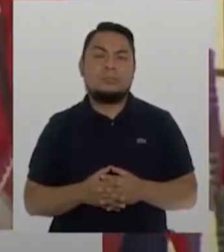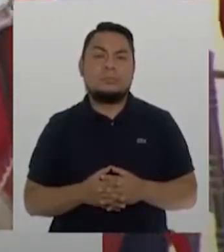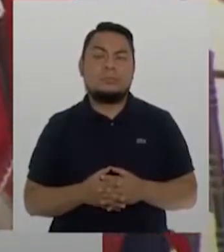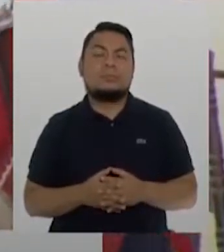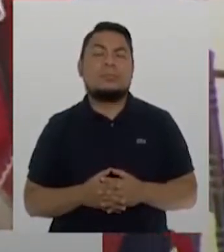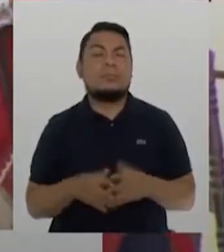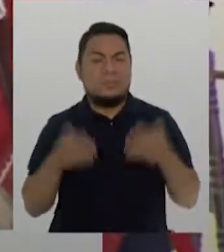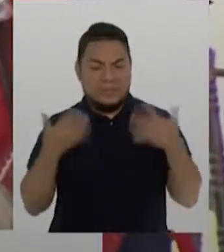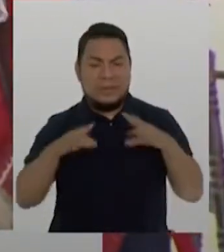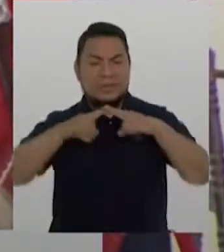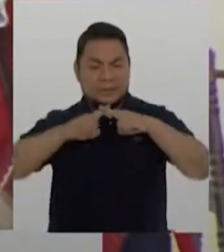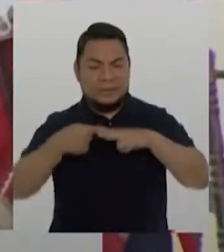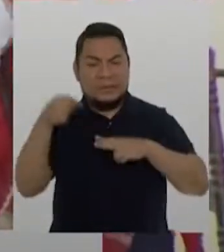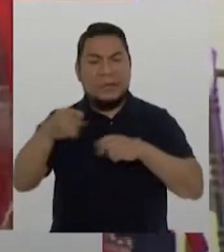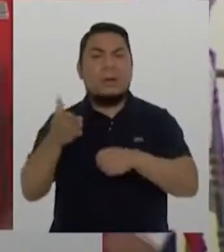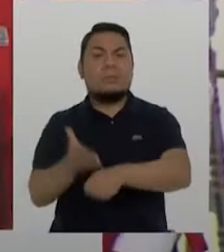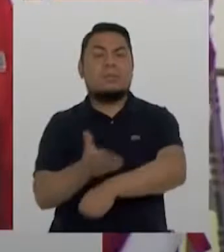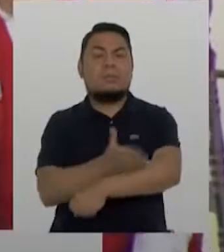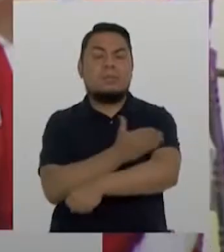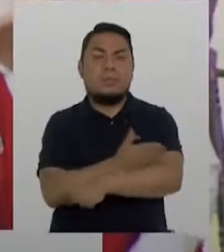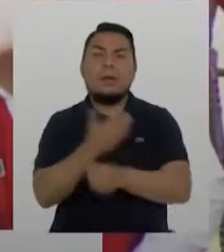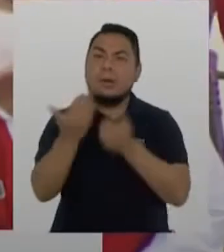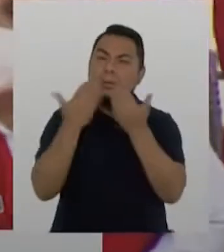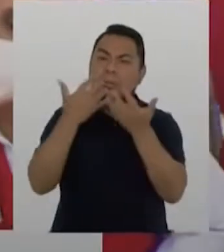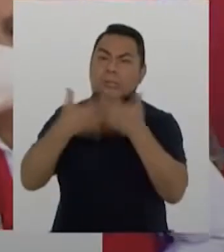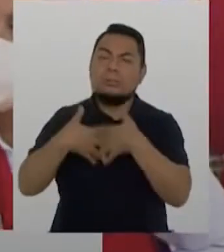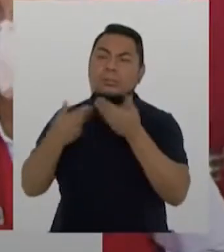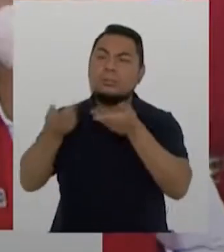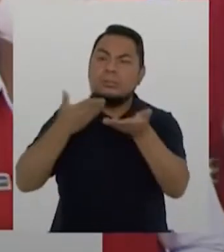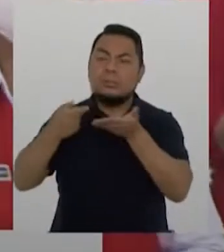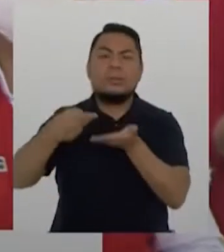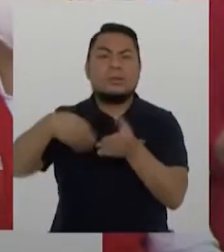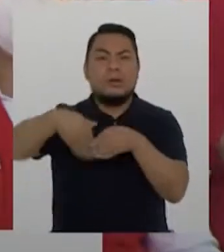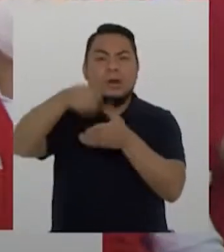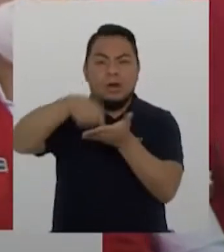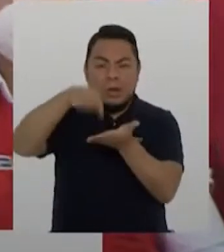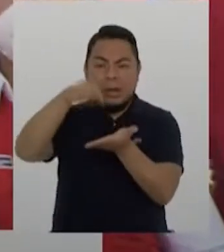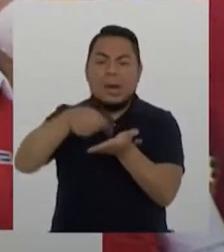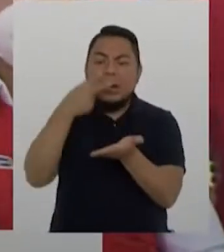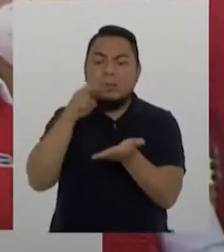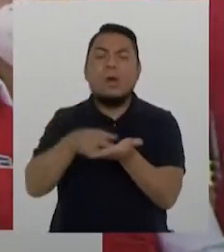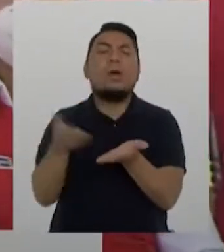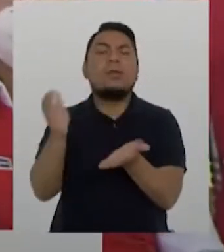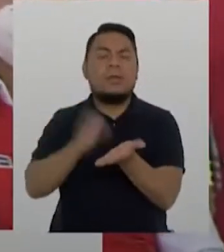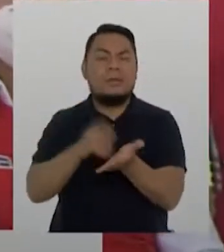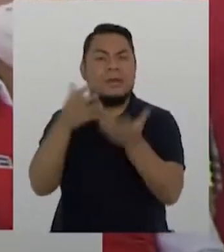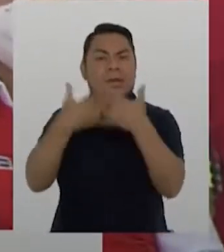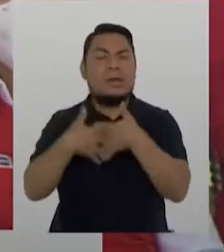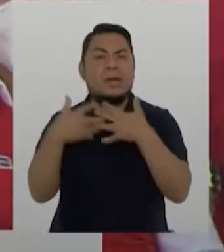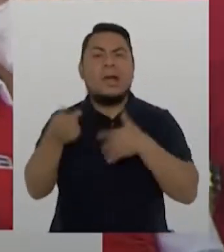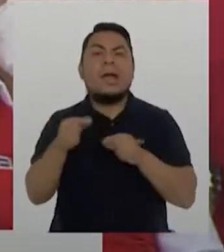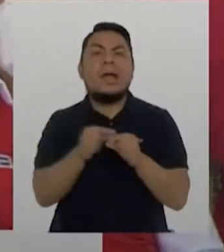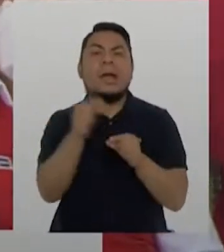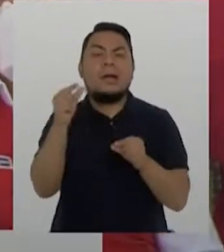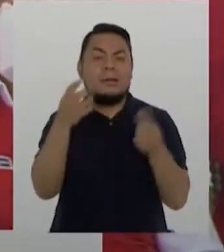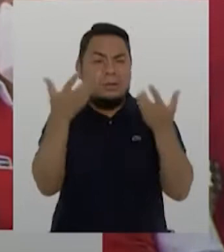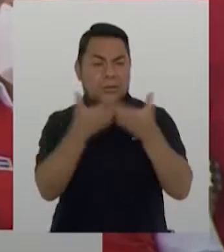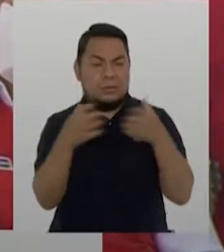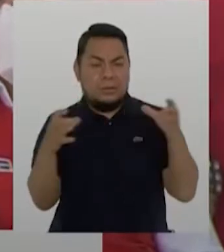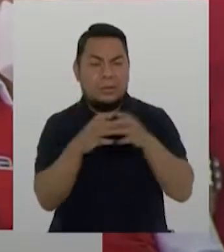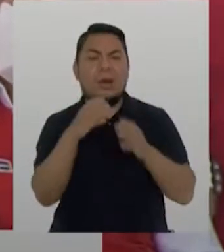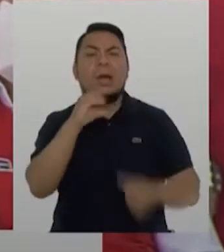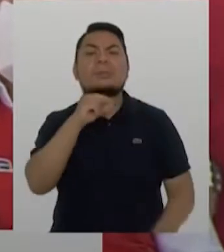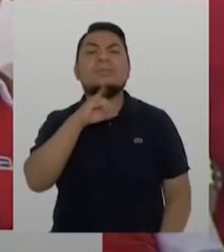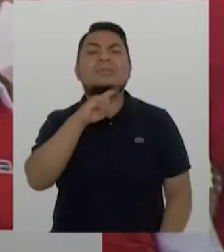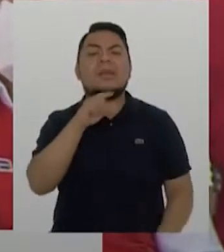hemos iniciado este proceso de renegociación del contrato de gas con el consorcio de camisea pero